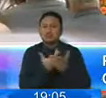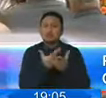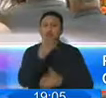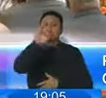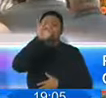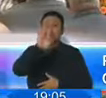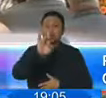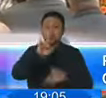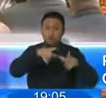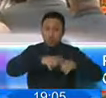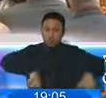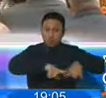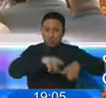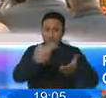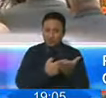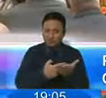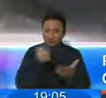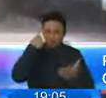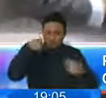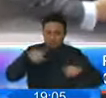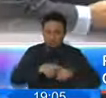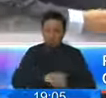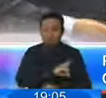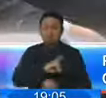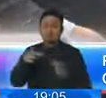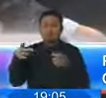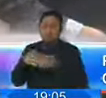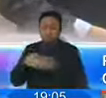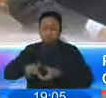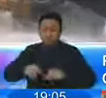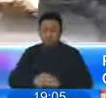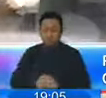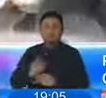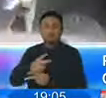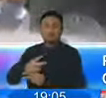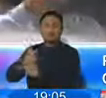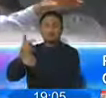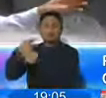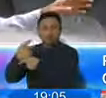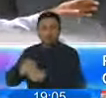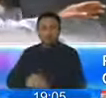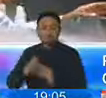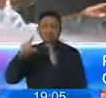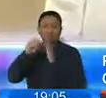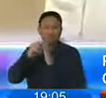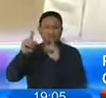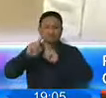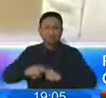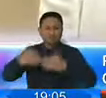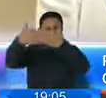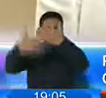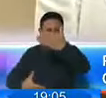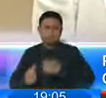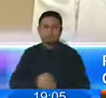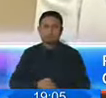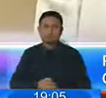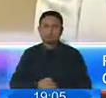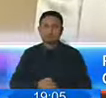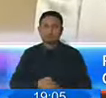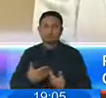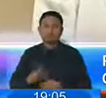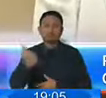para lograr acuerdos, por ejemplo, en Frente Anticorrupción, Consejo Productivo, Tributario y otras más. Después de 10 años